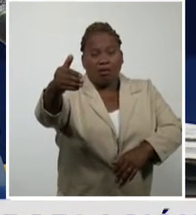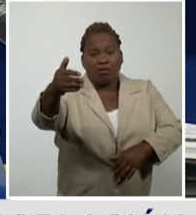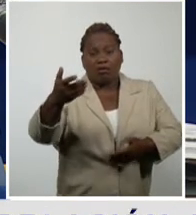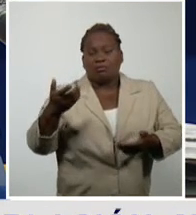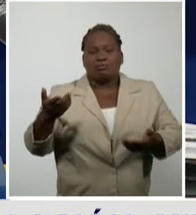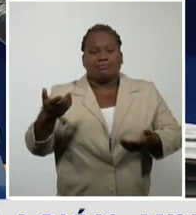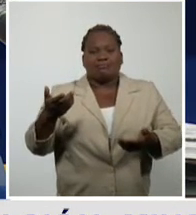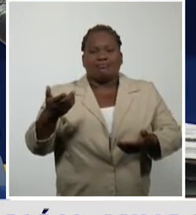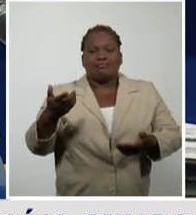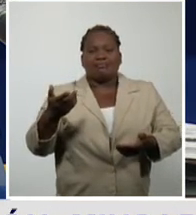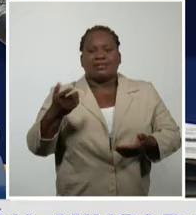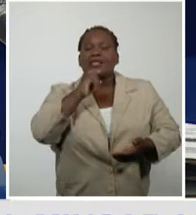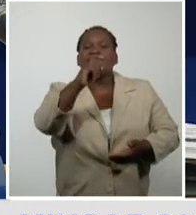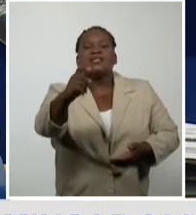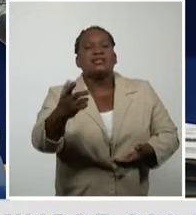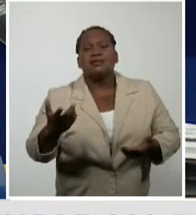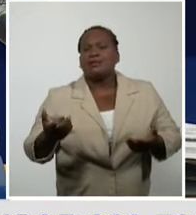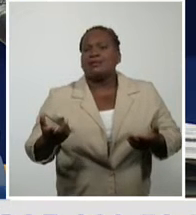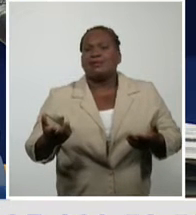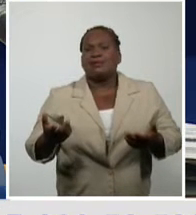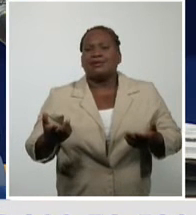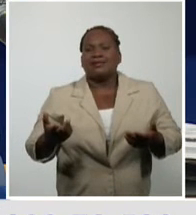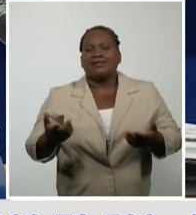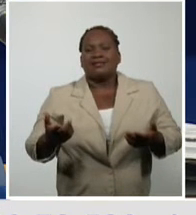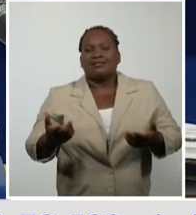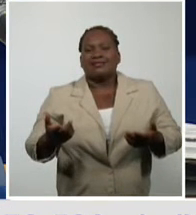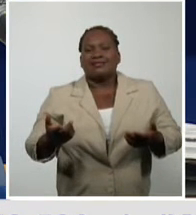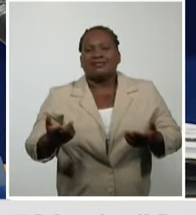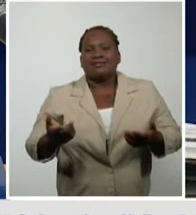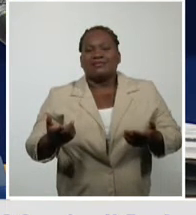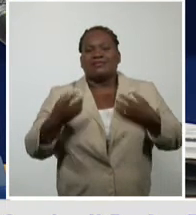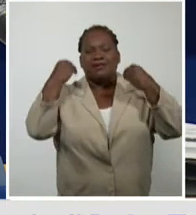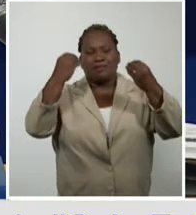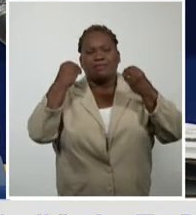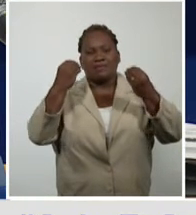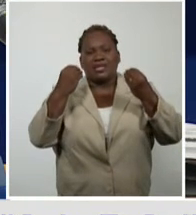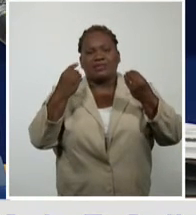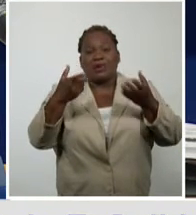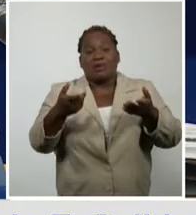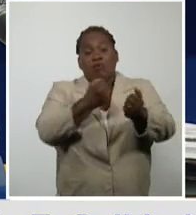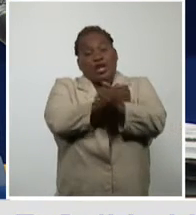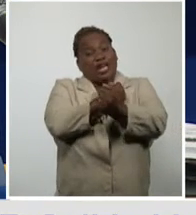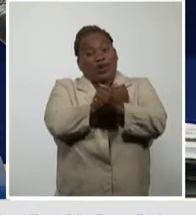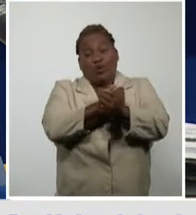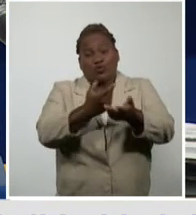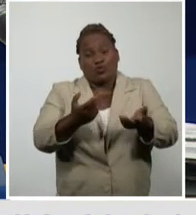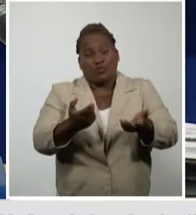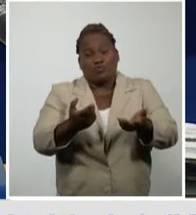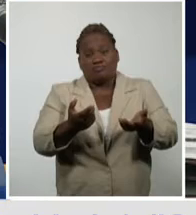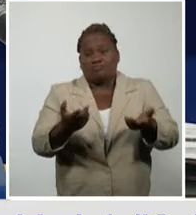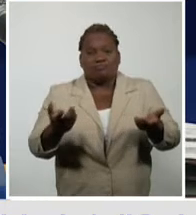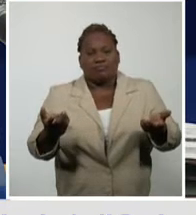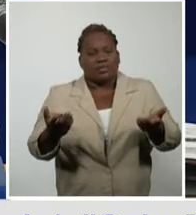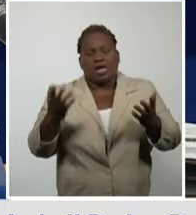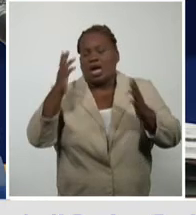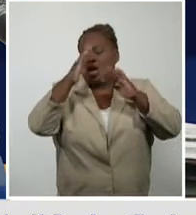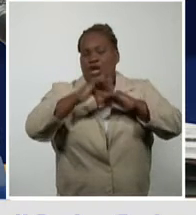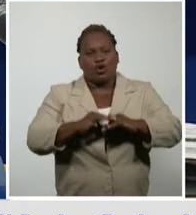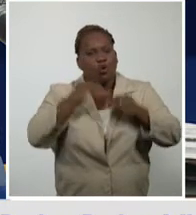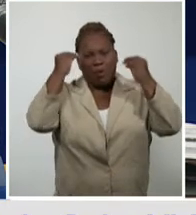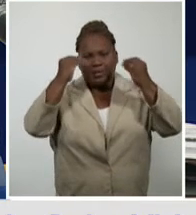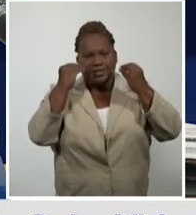muy difícil y creo que extremadamente arriesgado. Por lo tanto, no creemos que lleguemos a